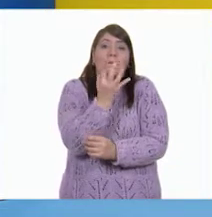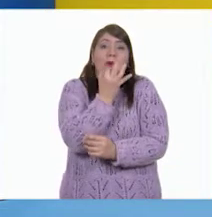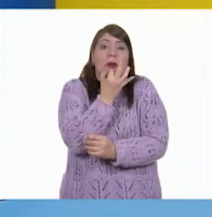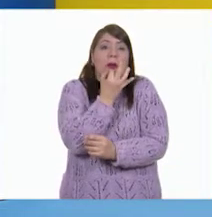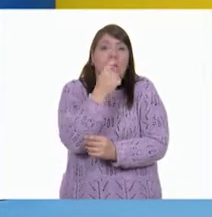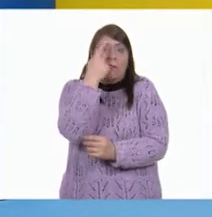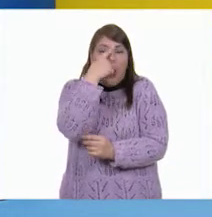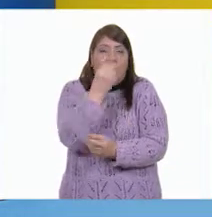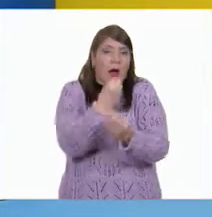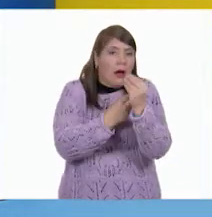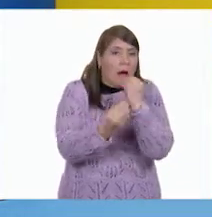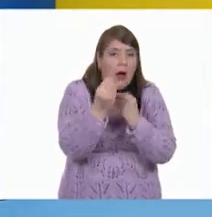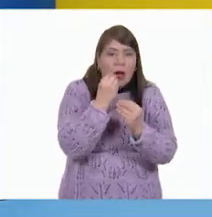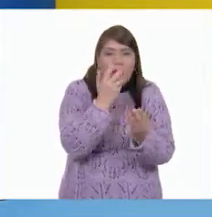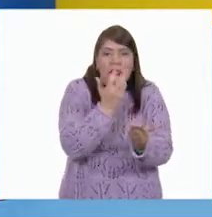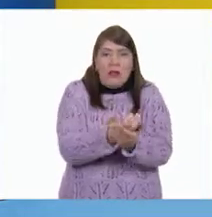comer.